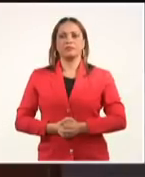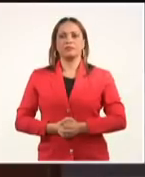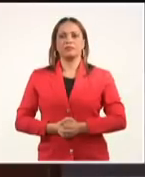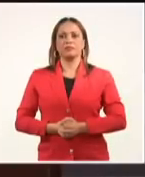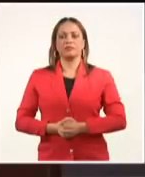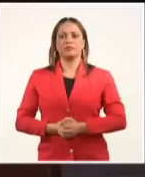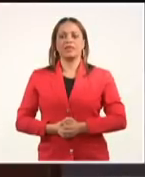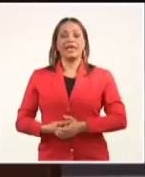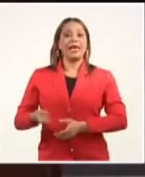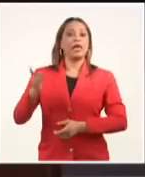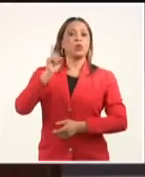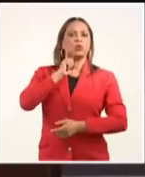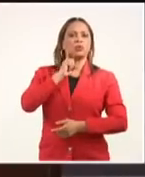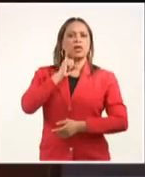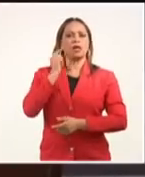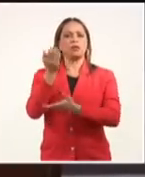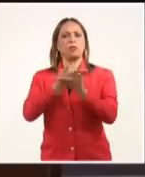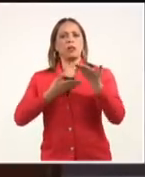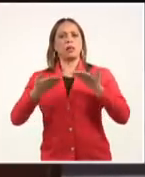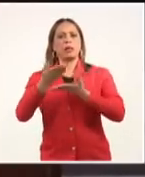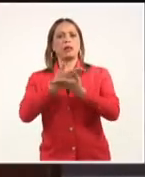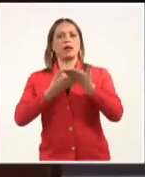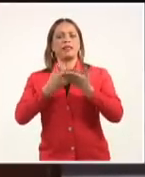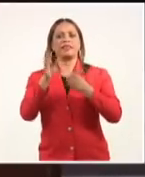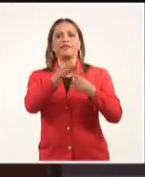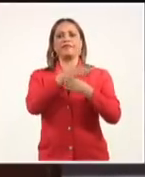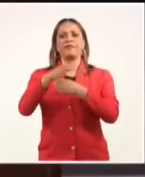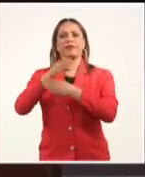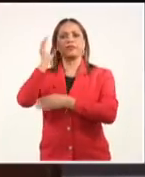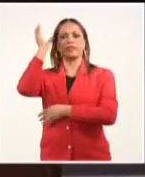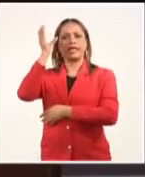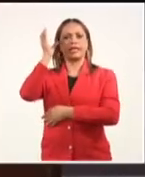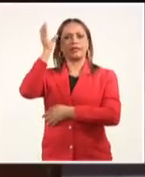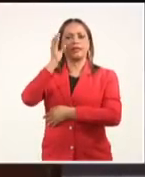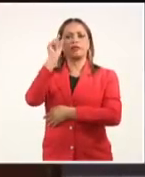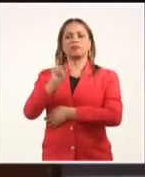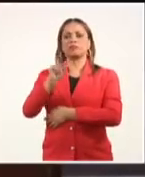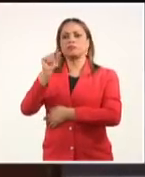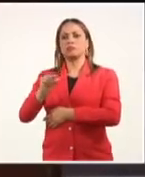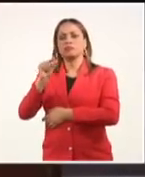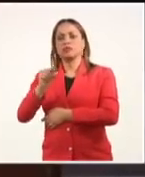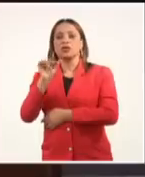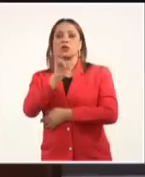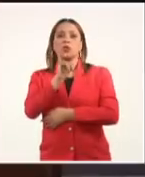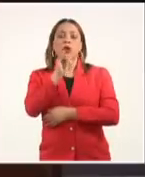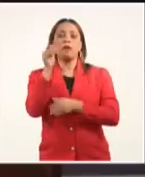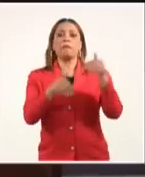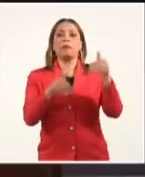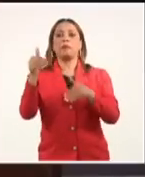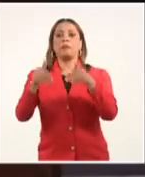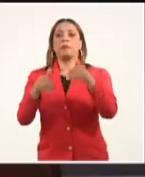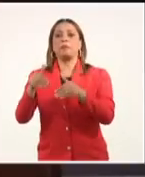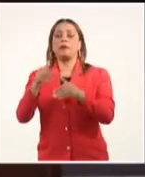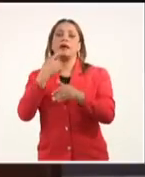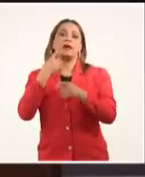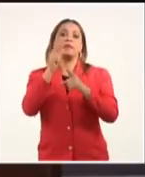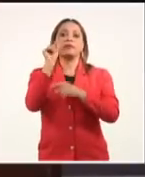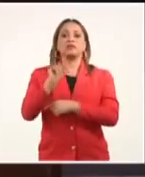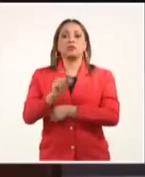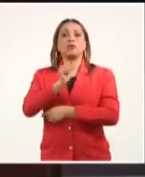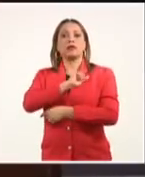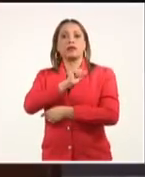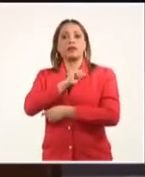escuchando y debatiendo los diferentes criterios y dando participación a cuantos estén